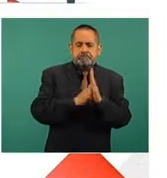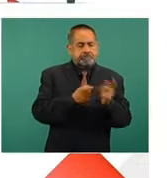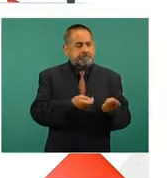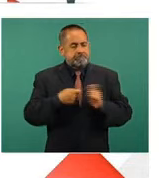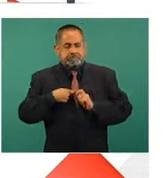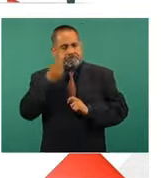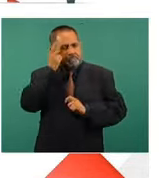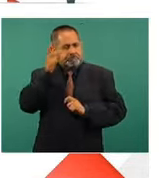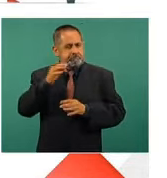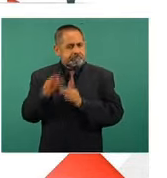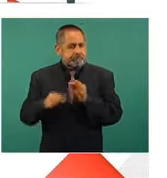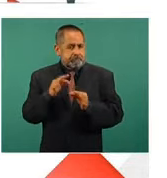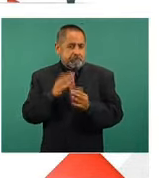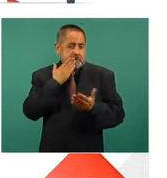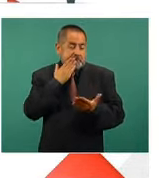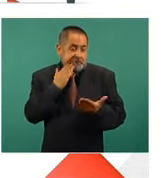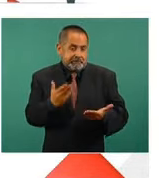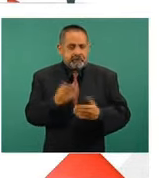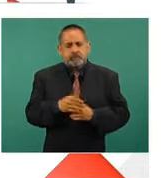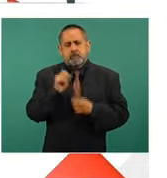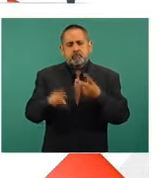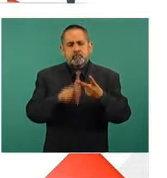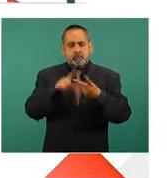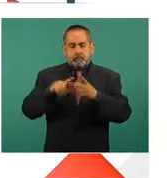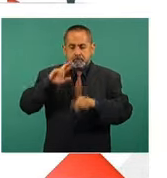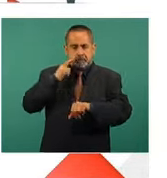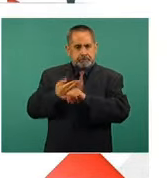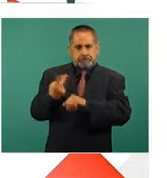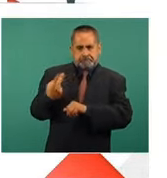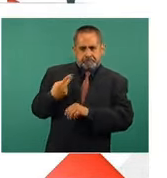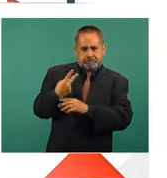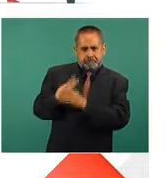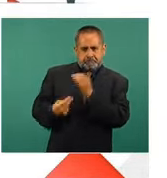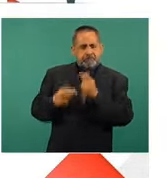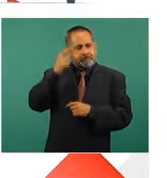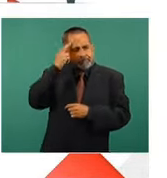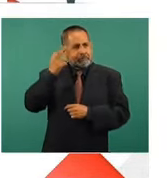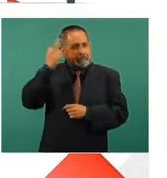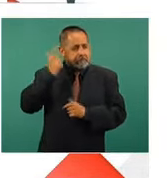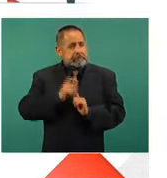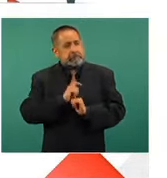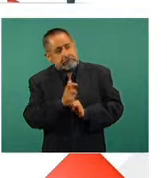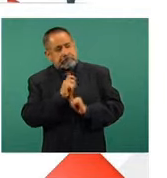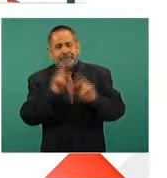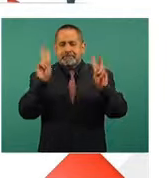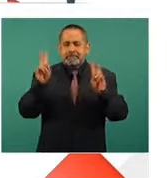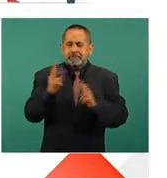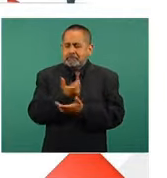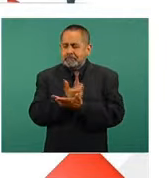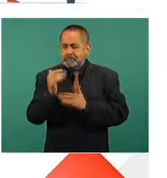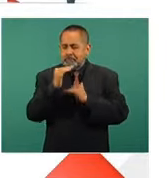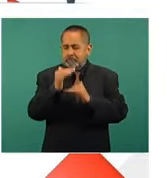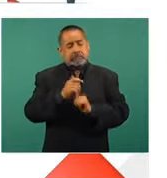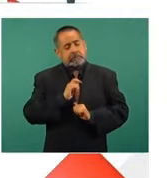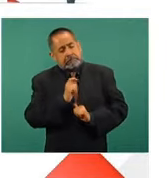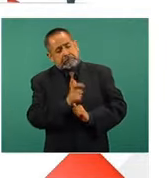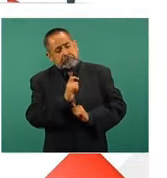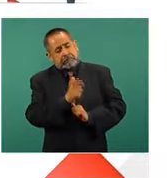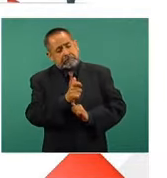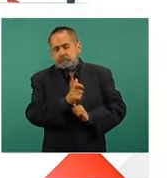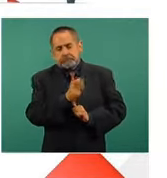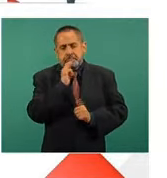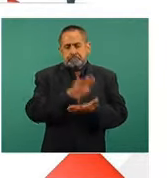tenemos el programa de responsabilidad compartida, donde hemos convertido esos créditos que eran impagables, que estaban en salarios mínimos, los hemos transformado a